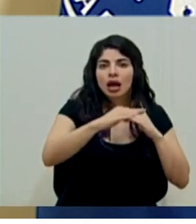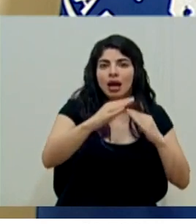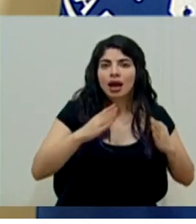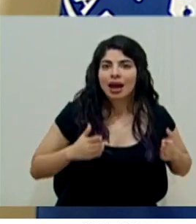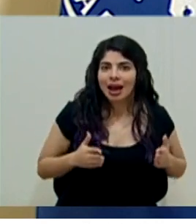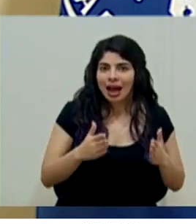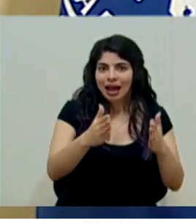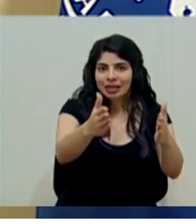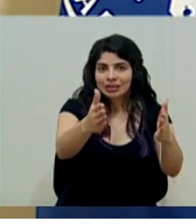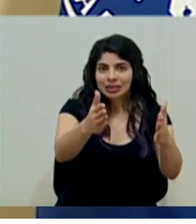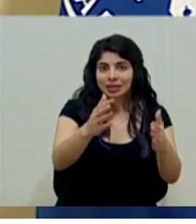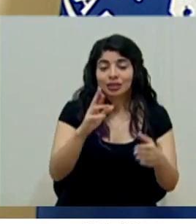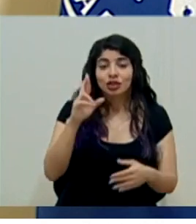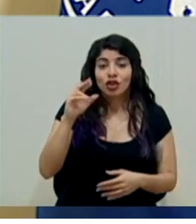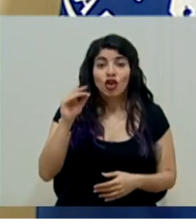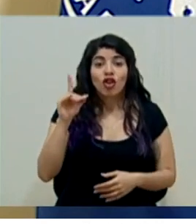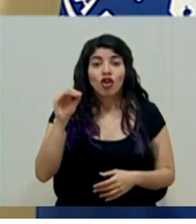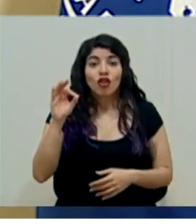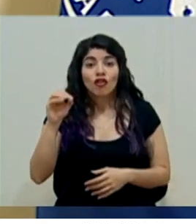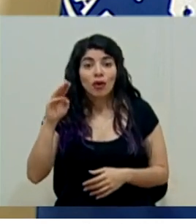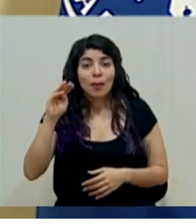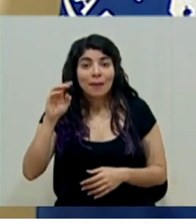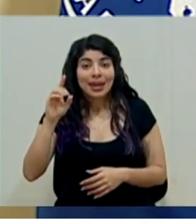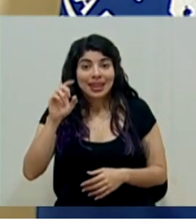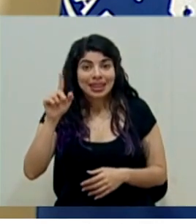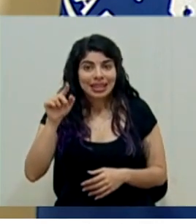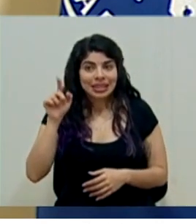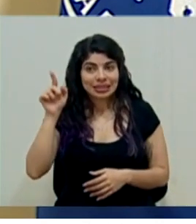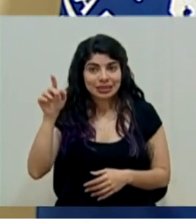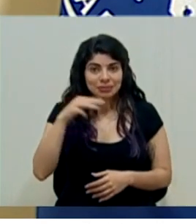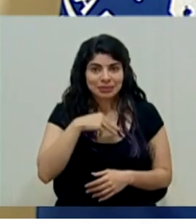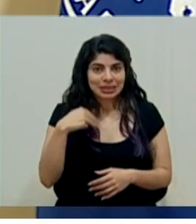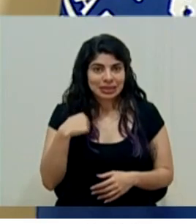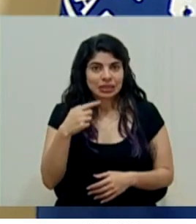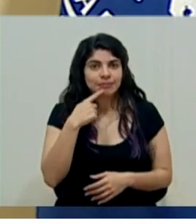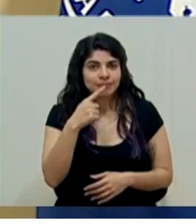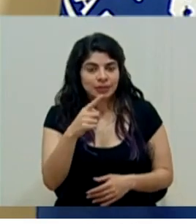en carreteras, y don Rodolfo Méndez lo ha planteado así.